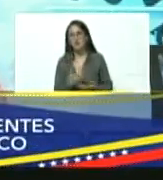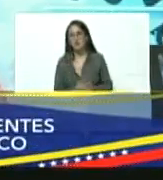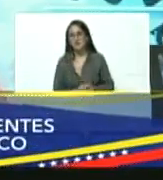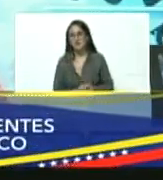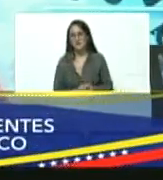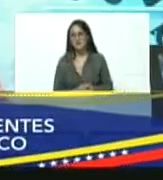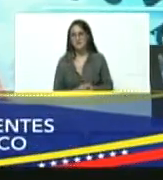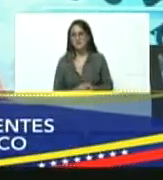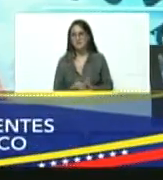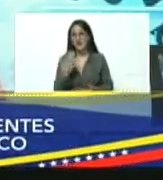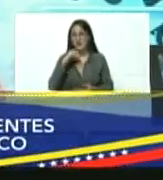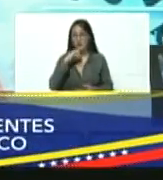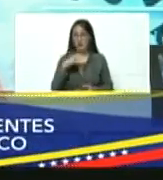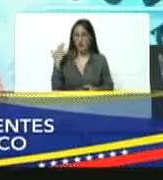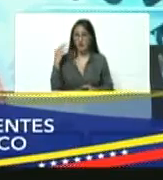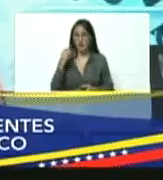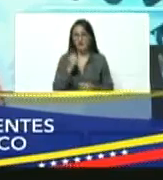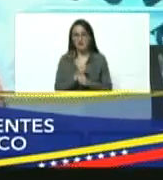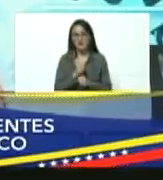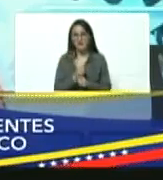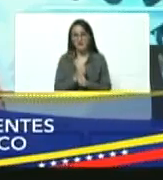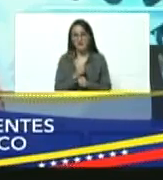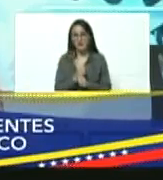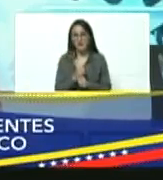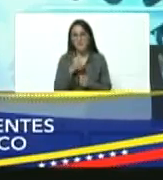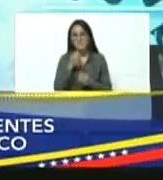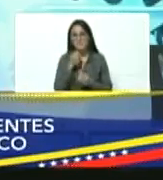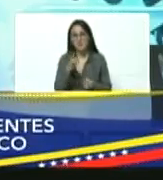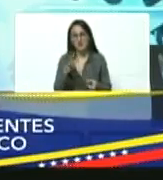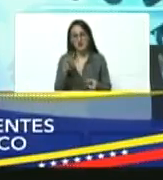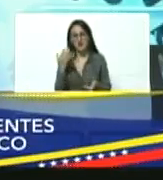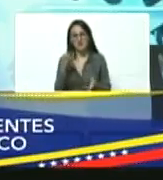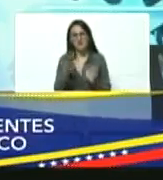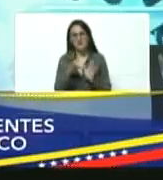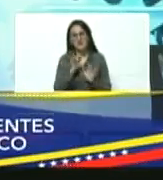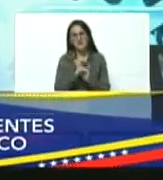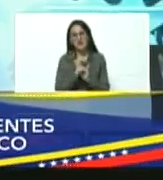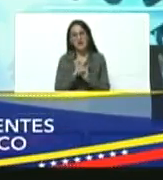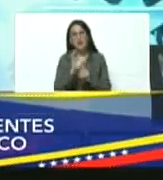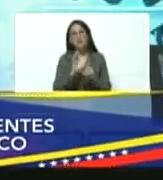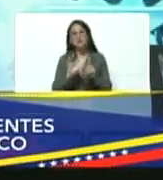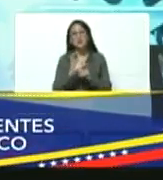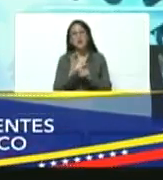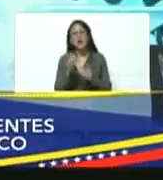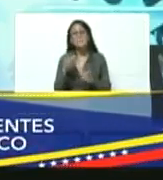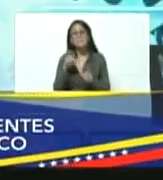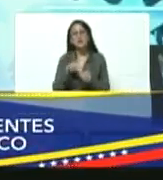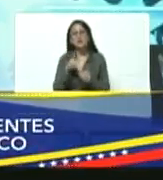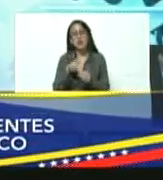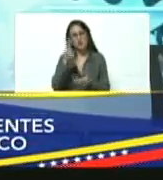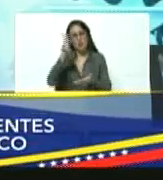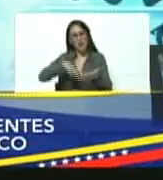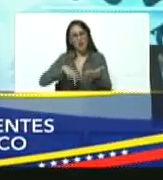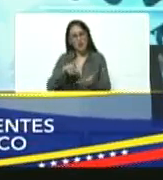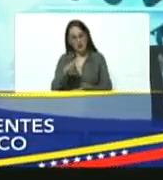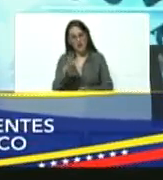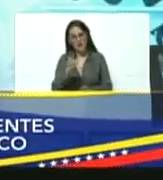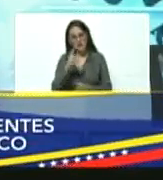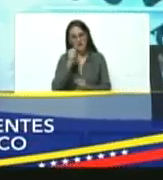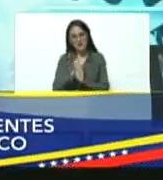Rodolfo Quintero en su extraordinario trabajo que publiqué en mis redes sociales, La Cultura del Petróleo. Léanse ese trabajo de Rodolfo